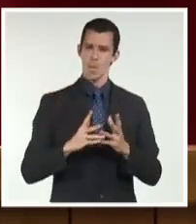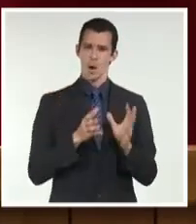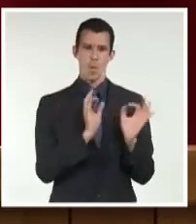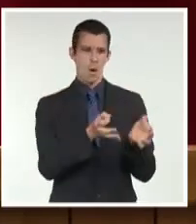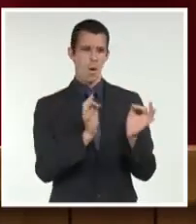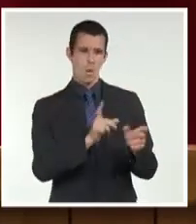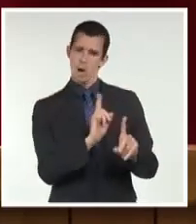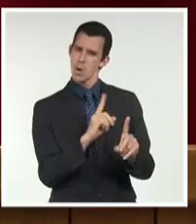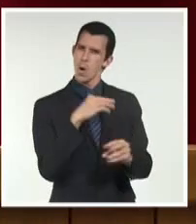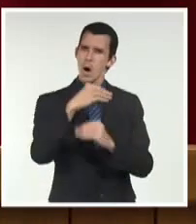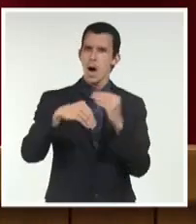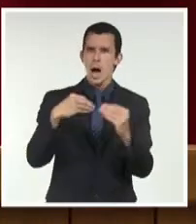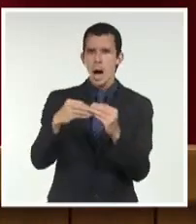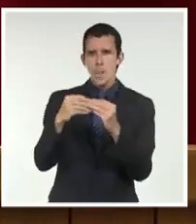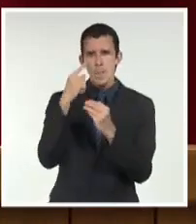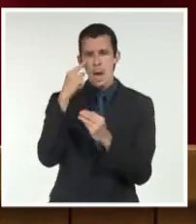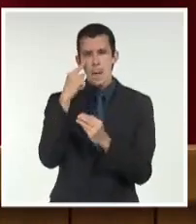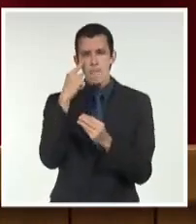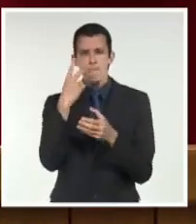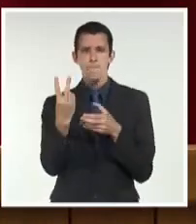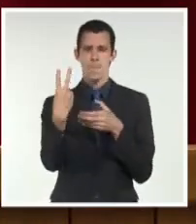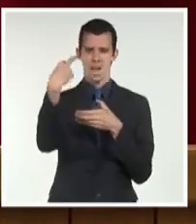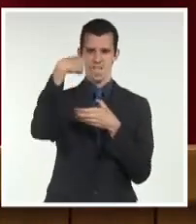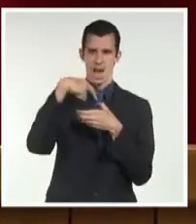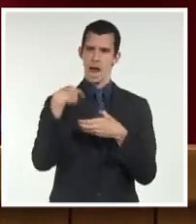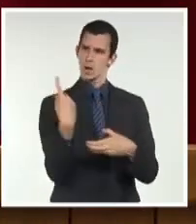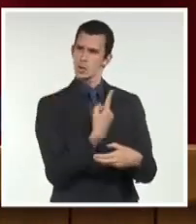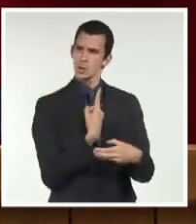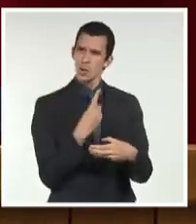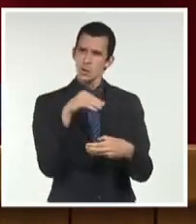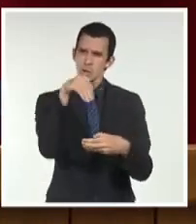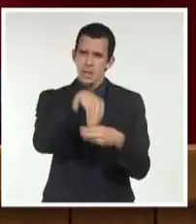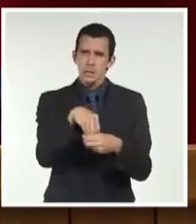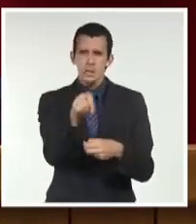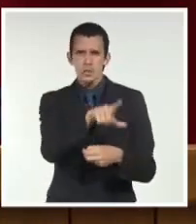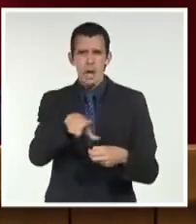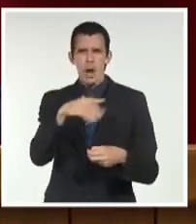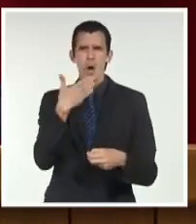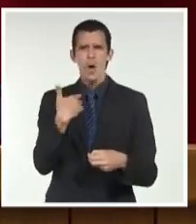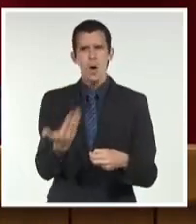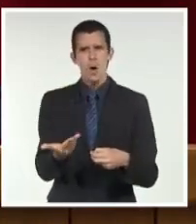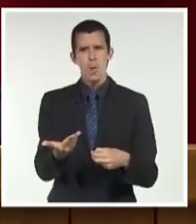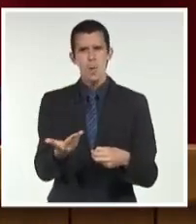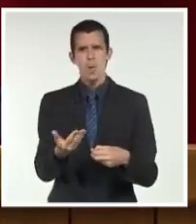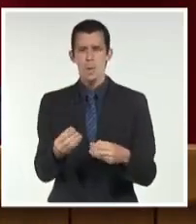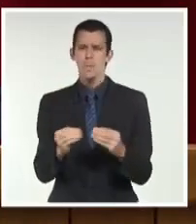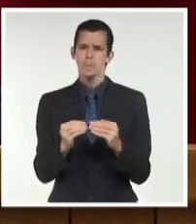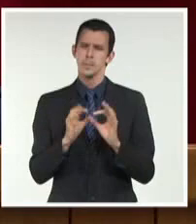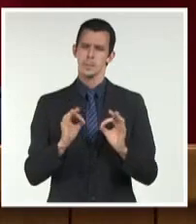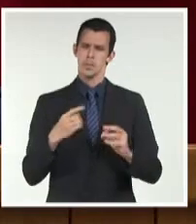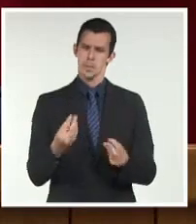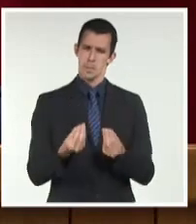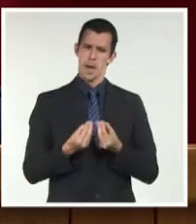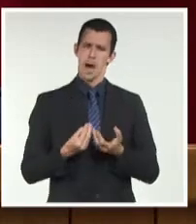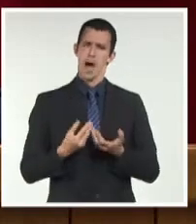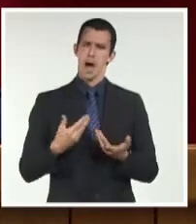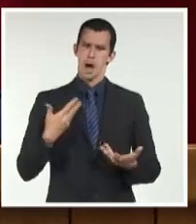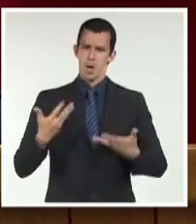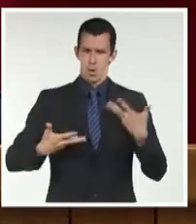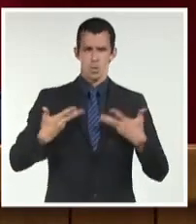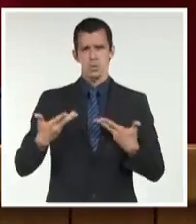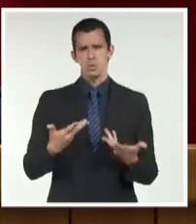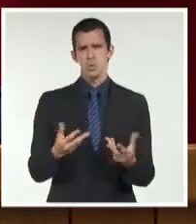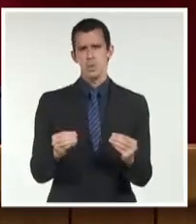mismos, como individuos y como sociedad, me siento conmovido y orgulloso a convocar a nuestro pueblo a